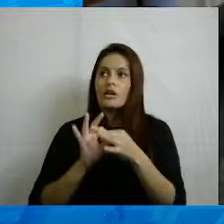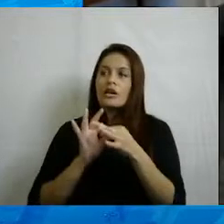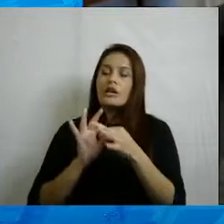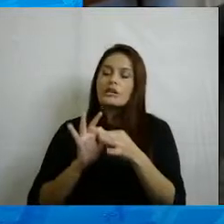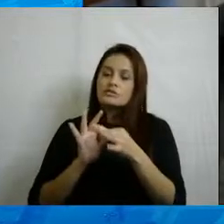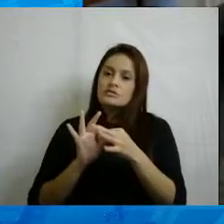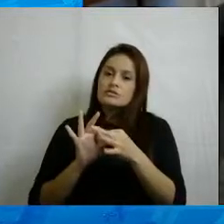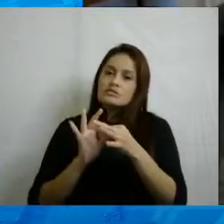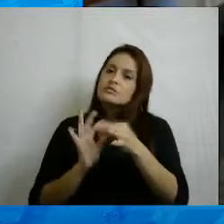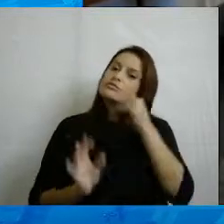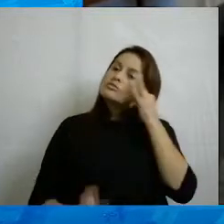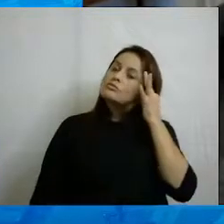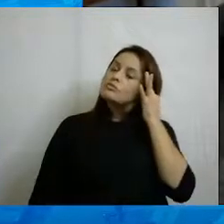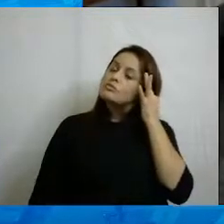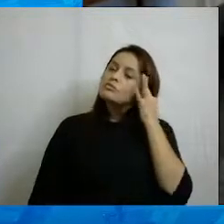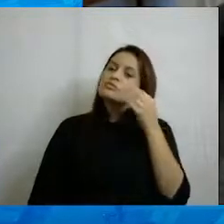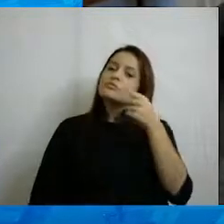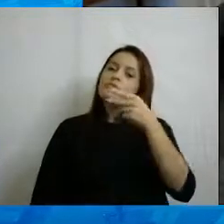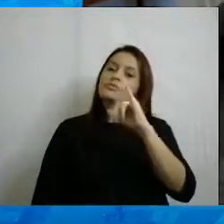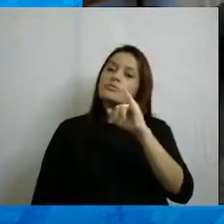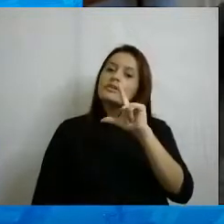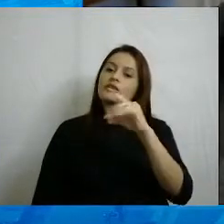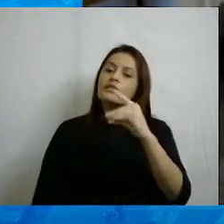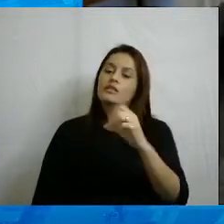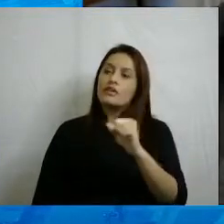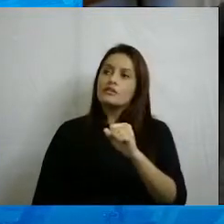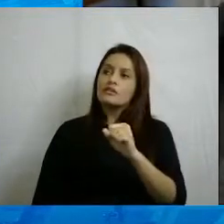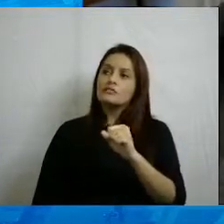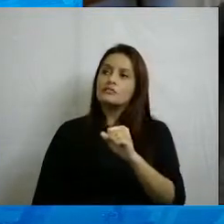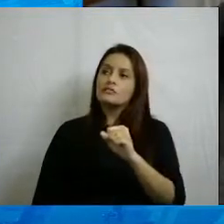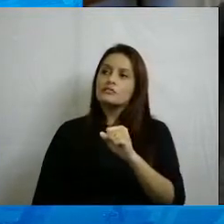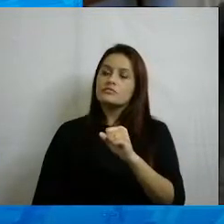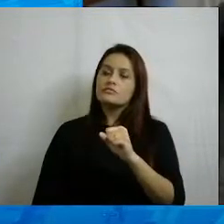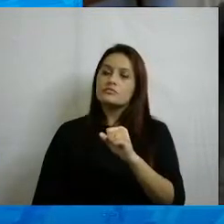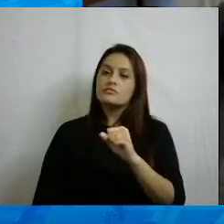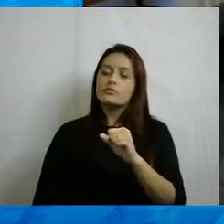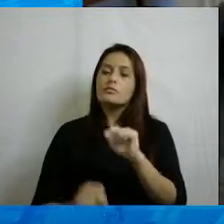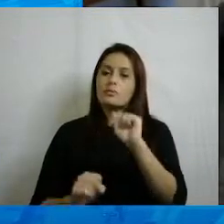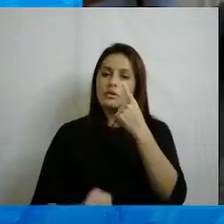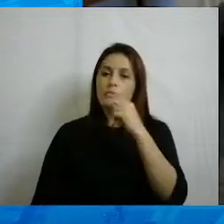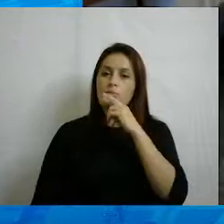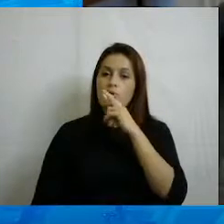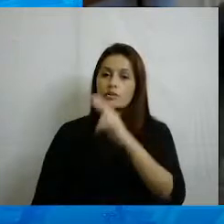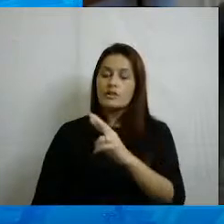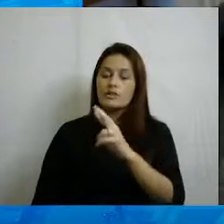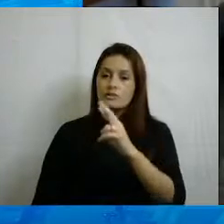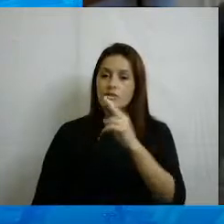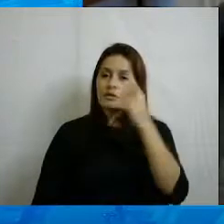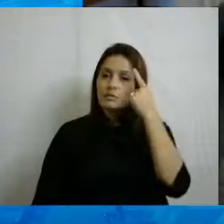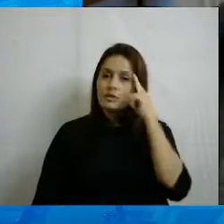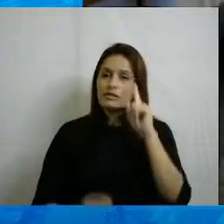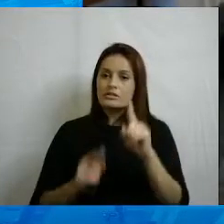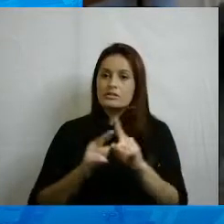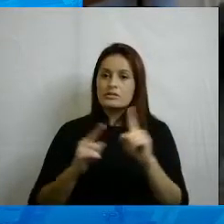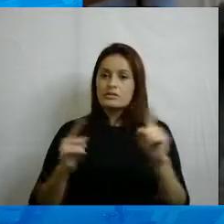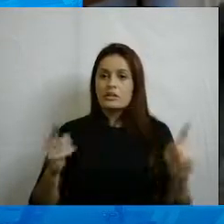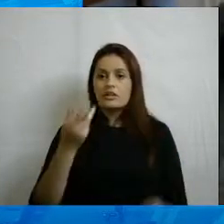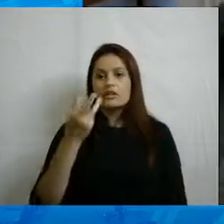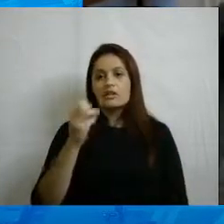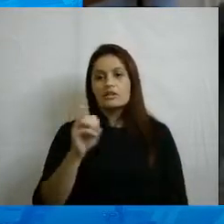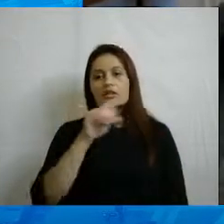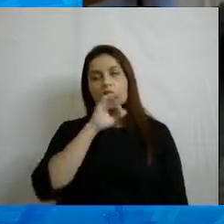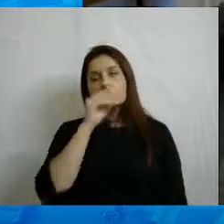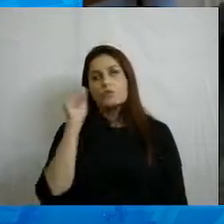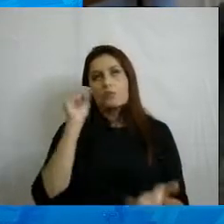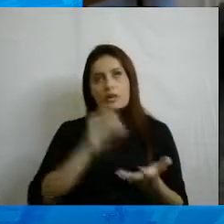Muchas gracias, señora Hilda. Antes de responderle, para que podamos extender media hora más el